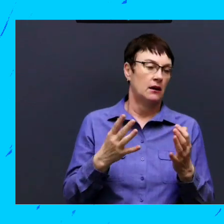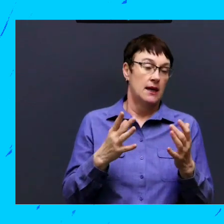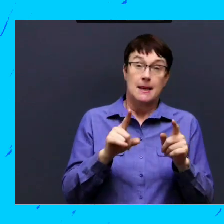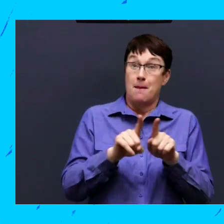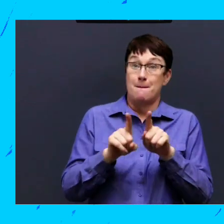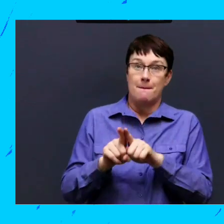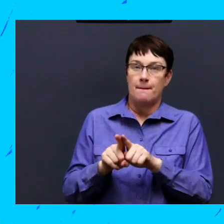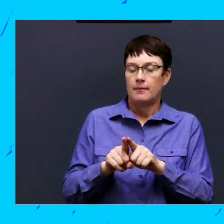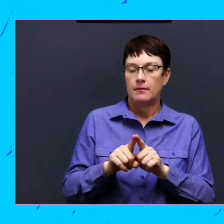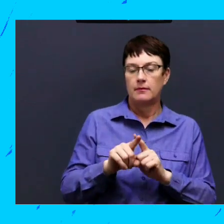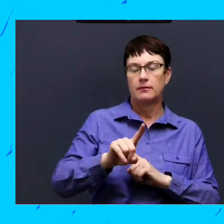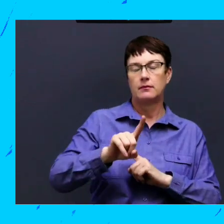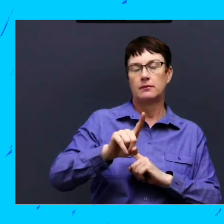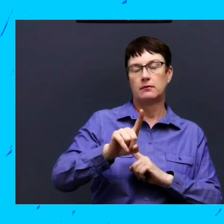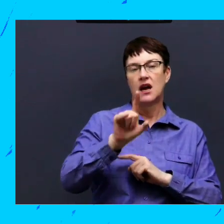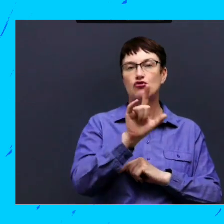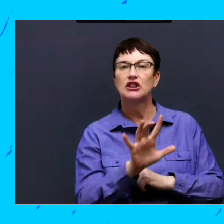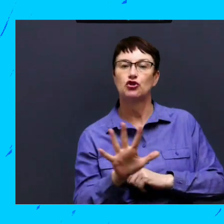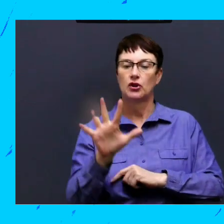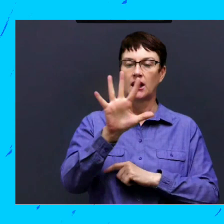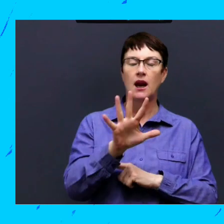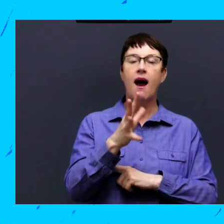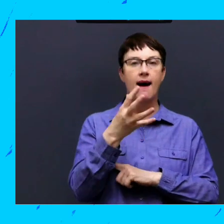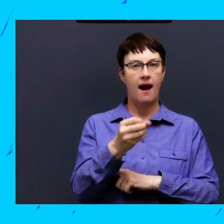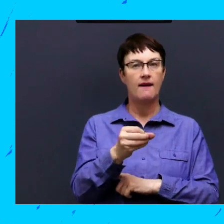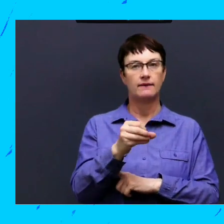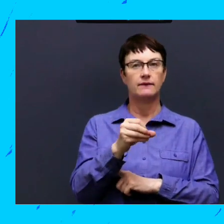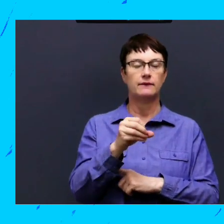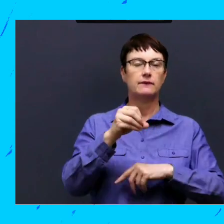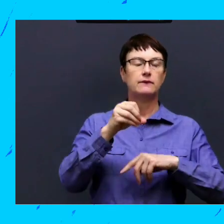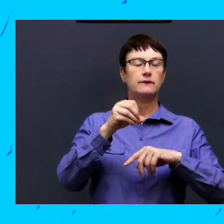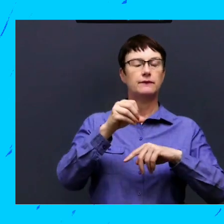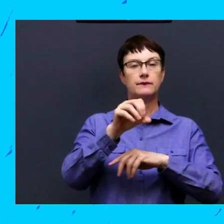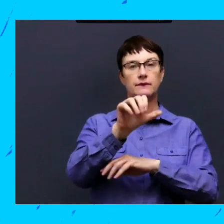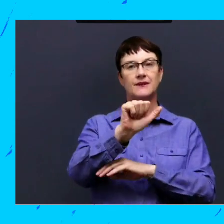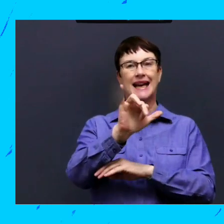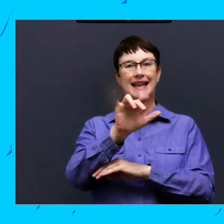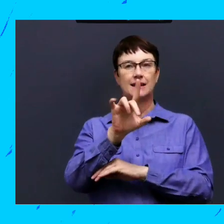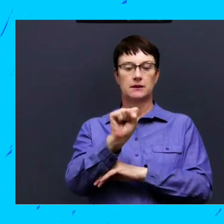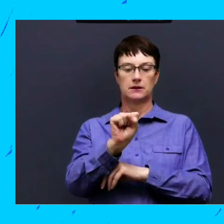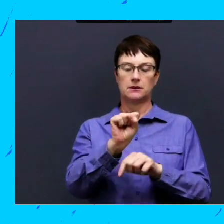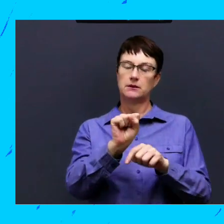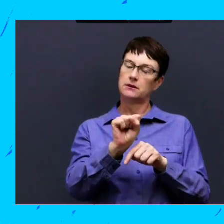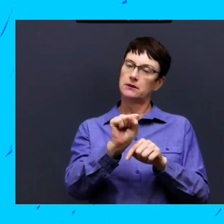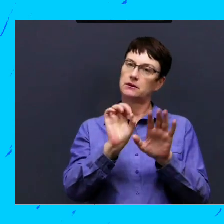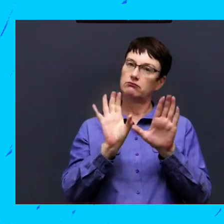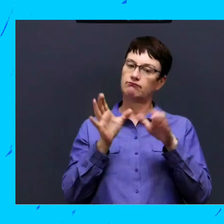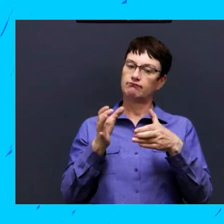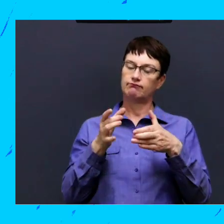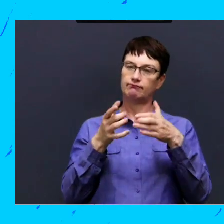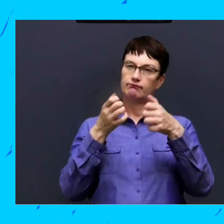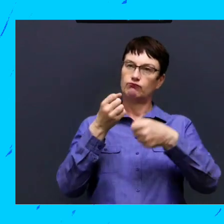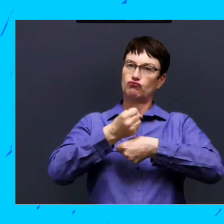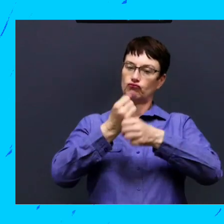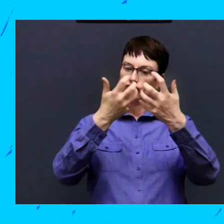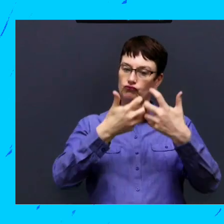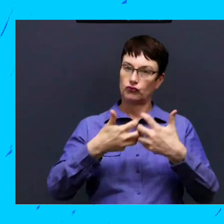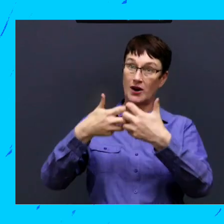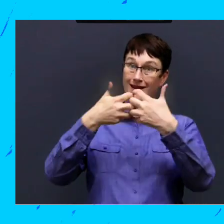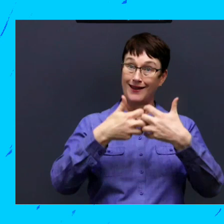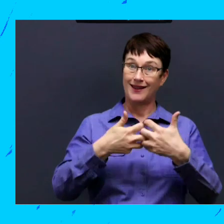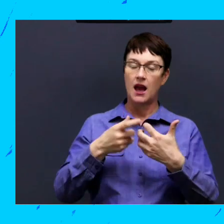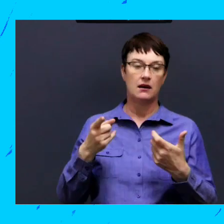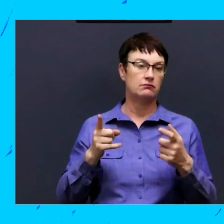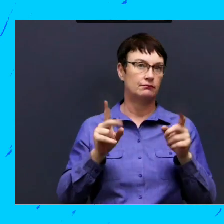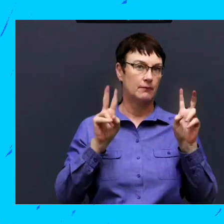consejos, también en agencias que coordinan esfuerzos contra el SIDA. Y en el ámbito